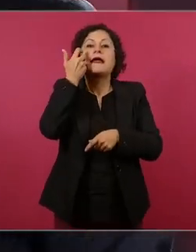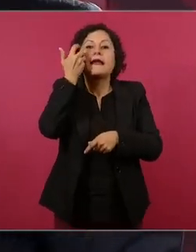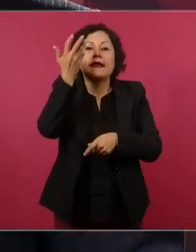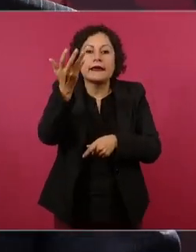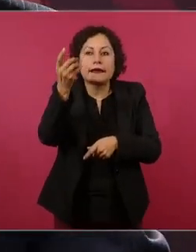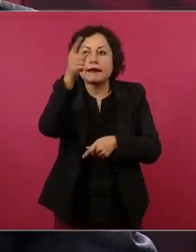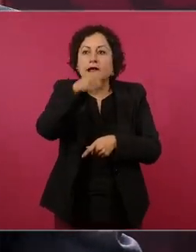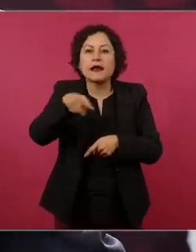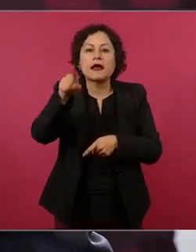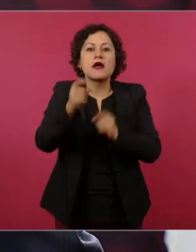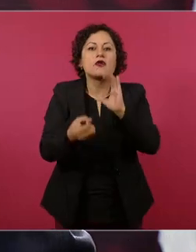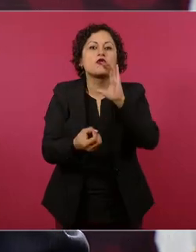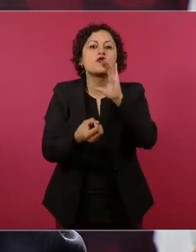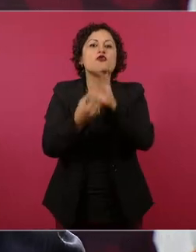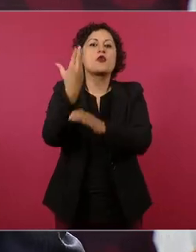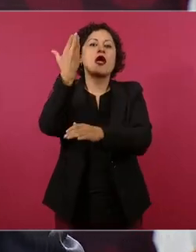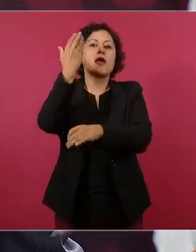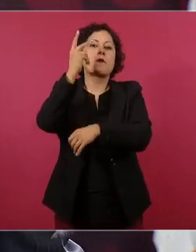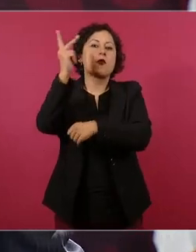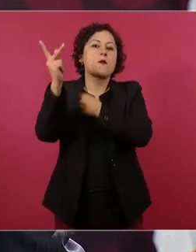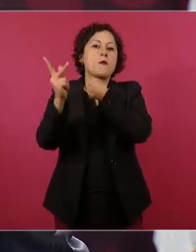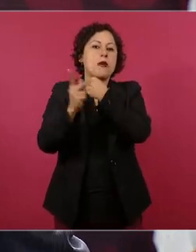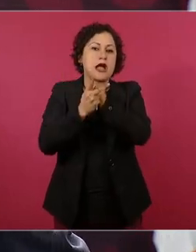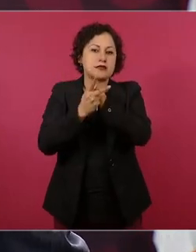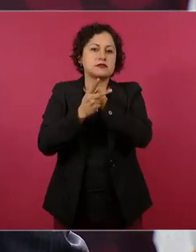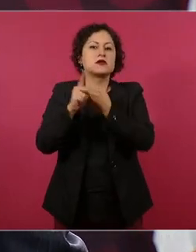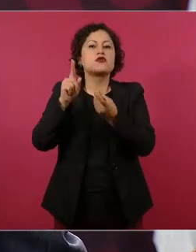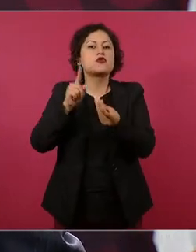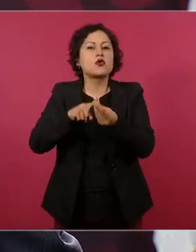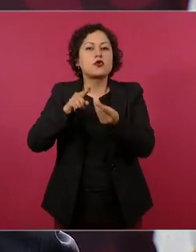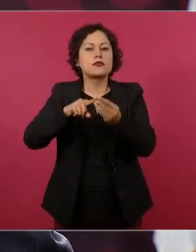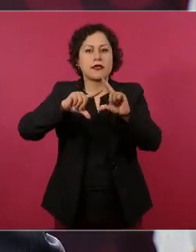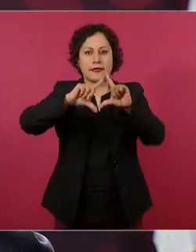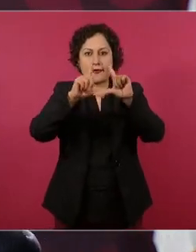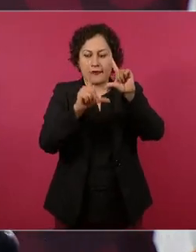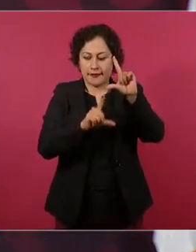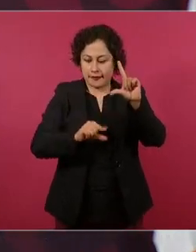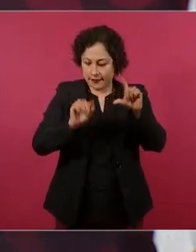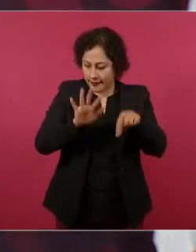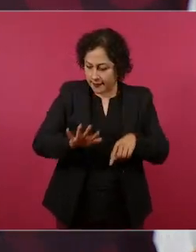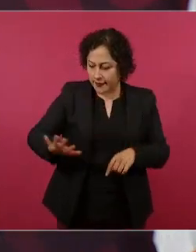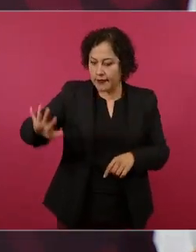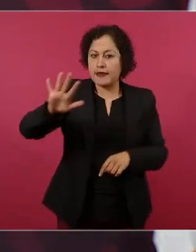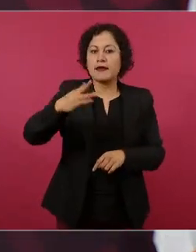de México, amenazaban con invadirnos si